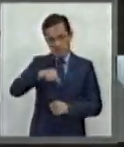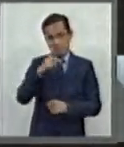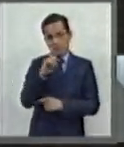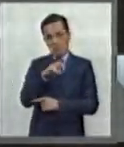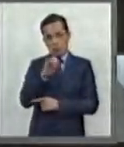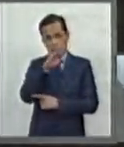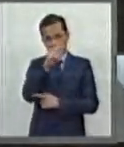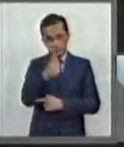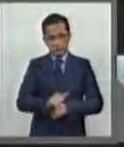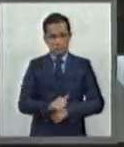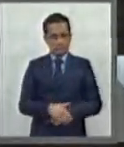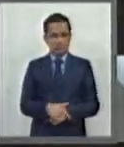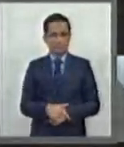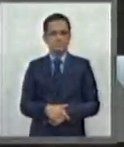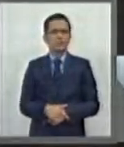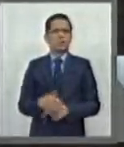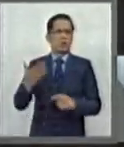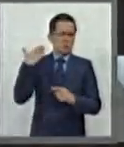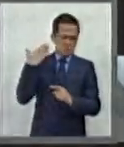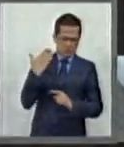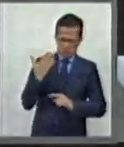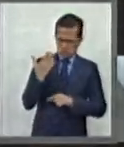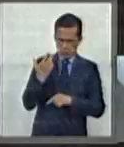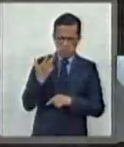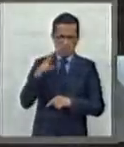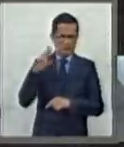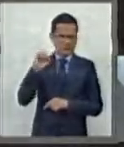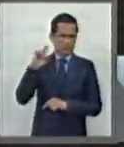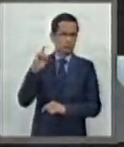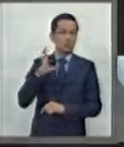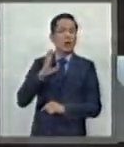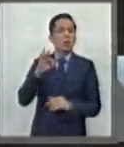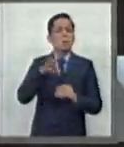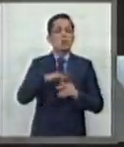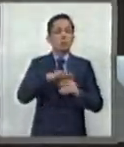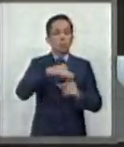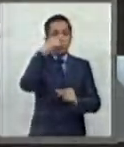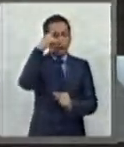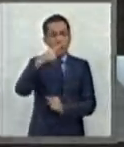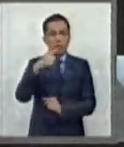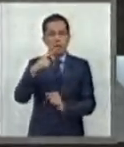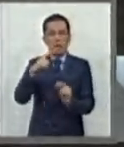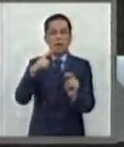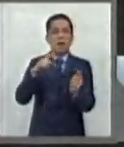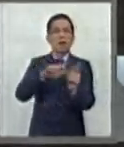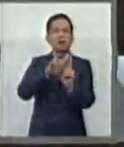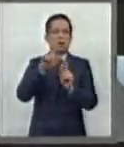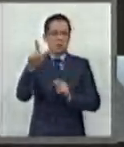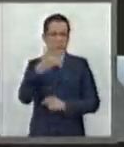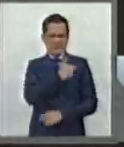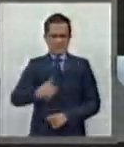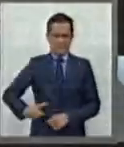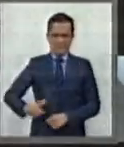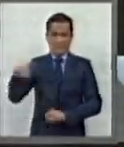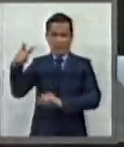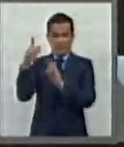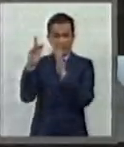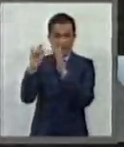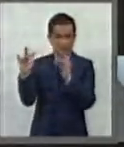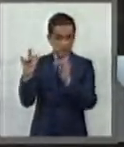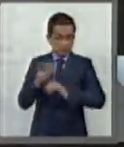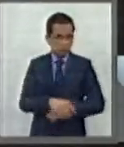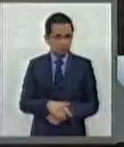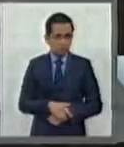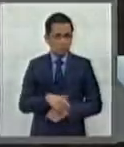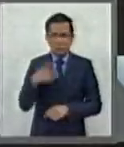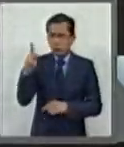días, este fin de semana, se votó para presidente de la República en Francia, con un modelo mucho más